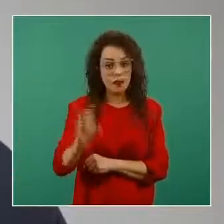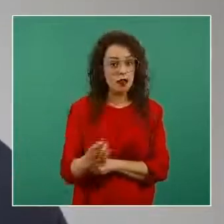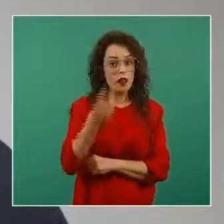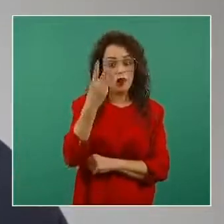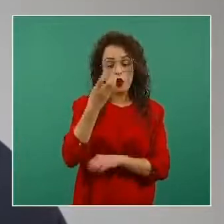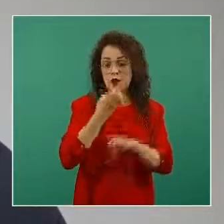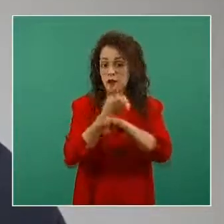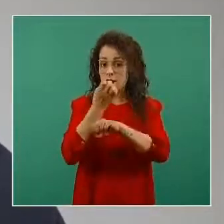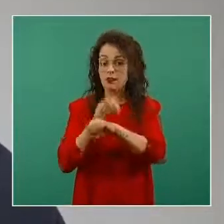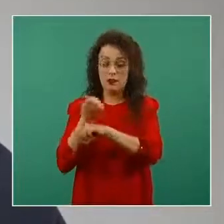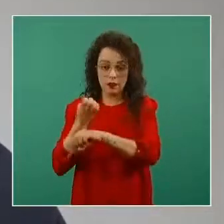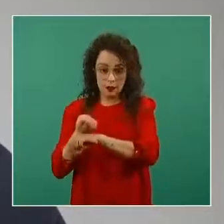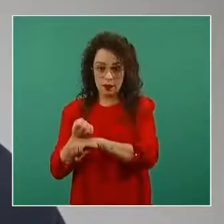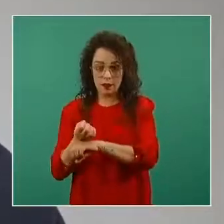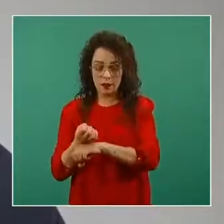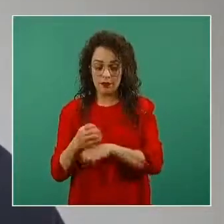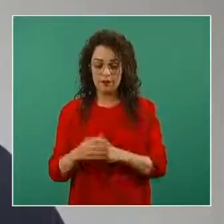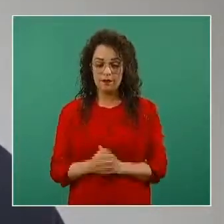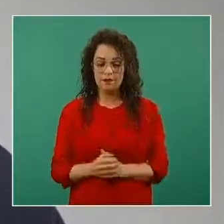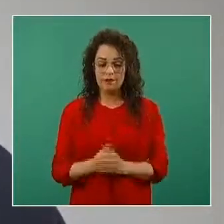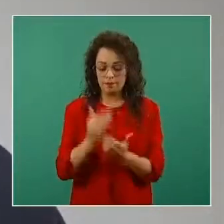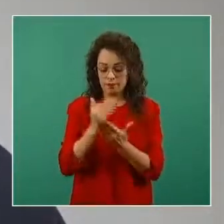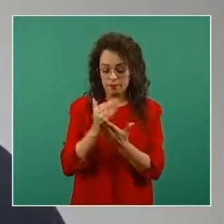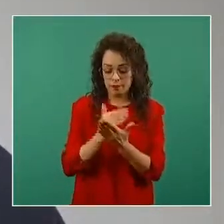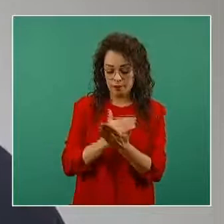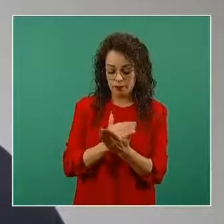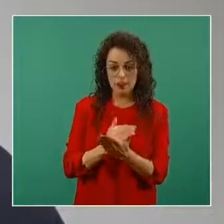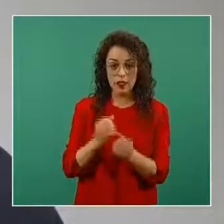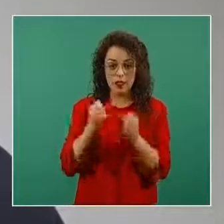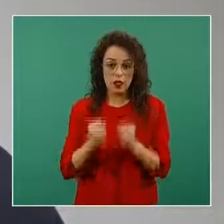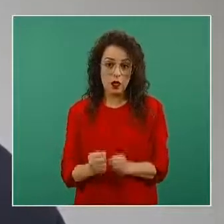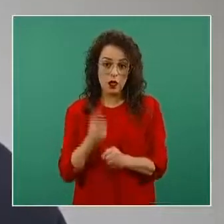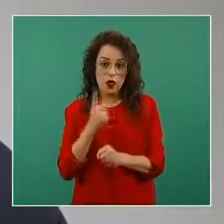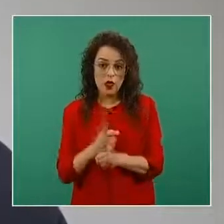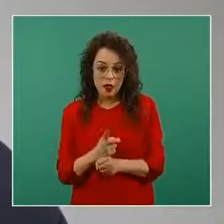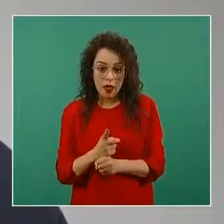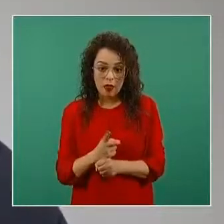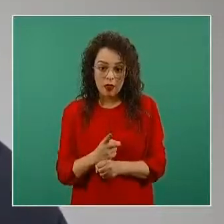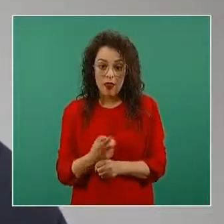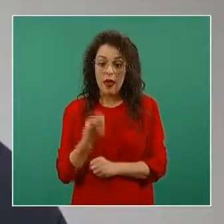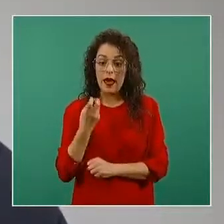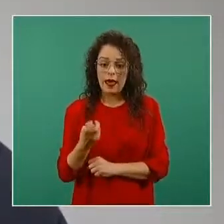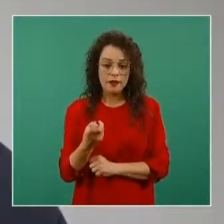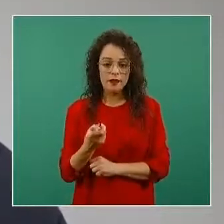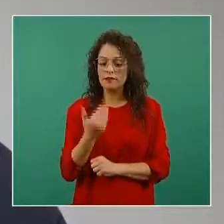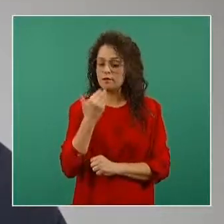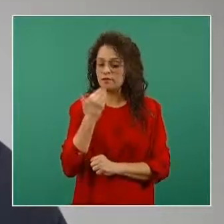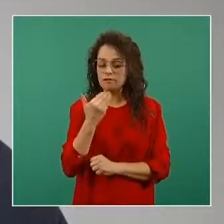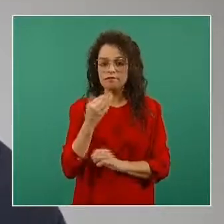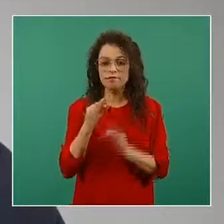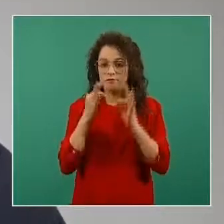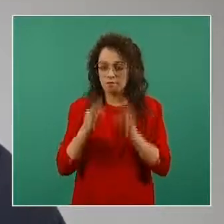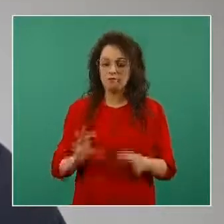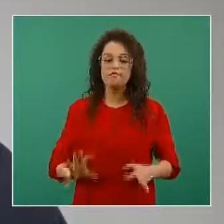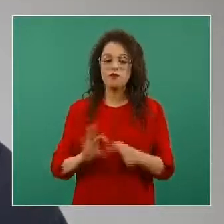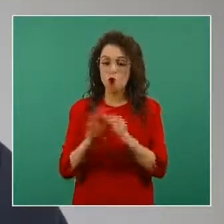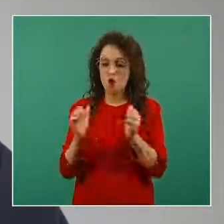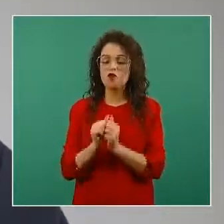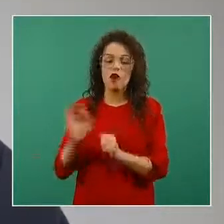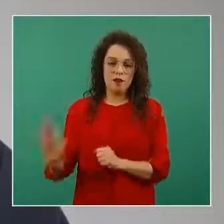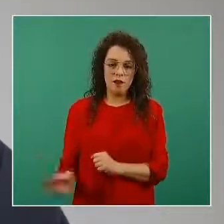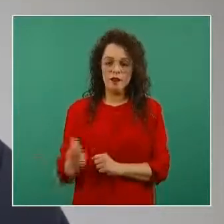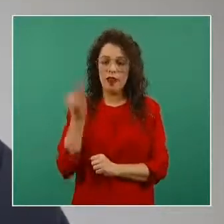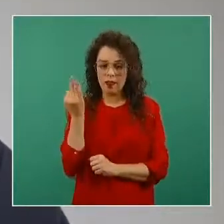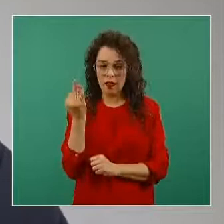Los lineamientos y la seguridad que se le da a la vacuna también es una competencia federal, pero a